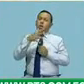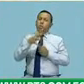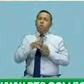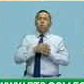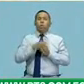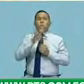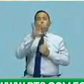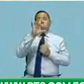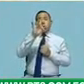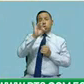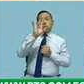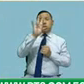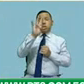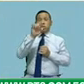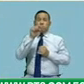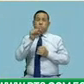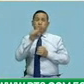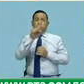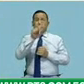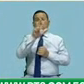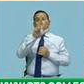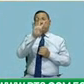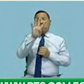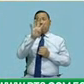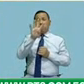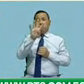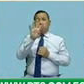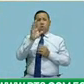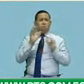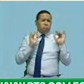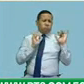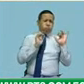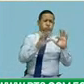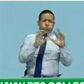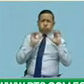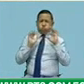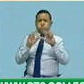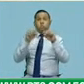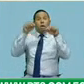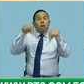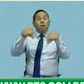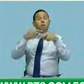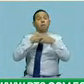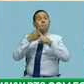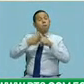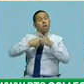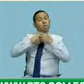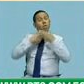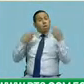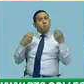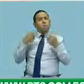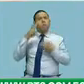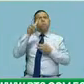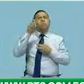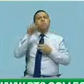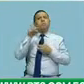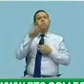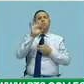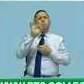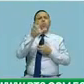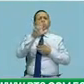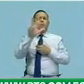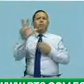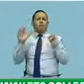nacional, 87.134. Y tan solo a medio mes de noviembre ya tenemos 12.933. Y en cuanto a